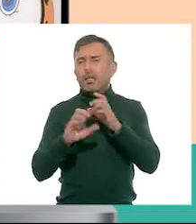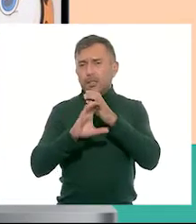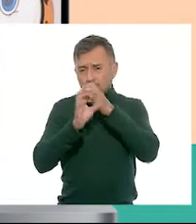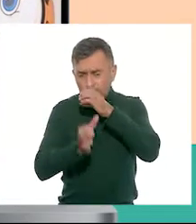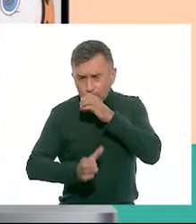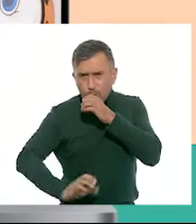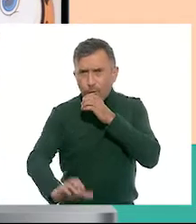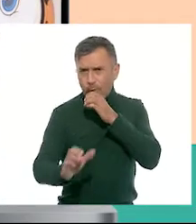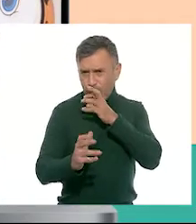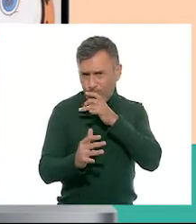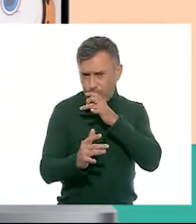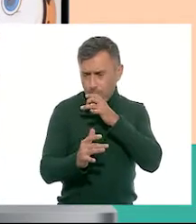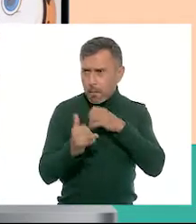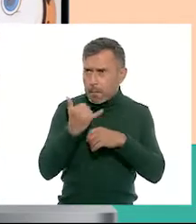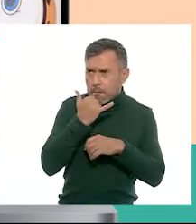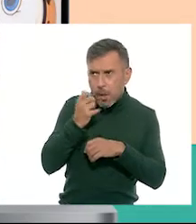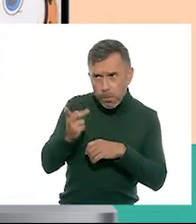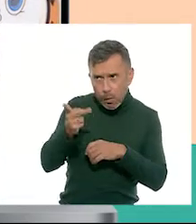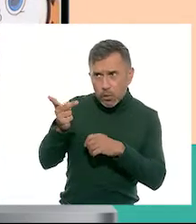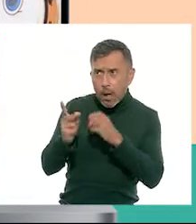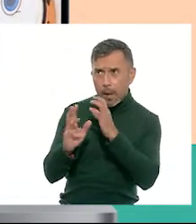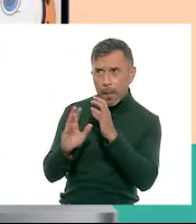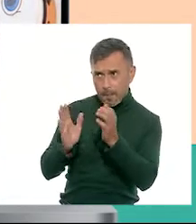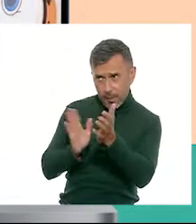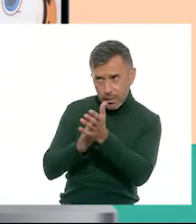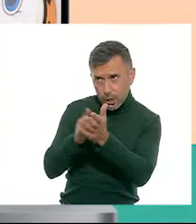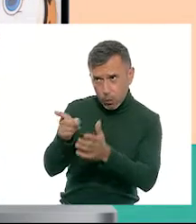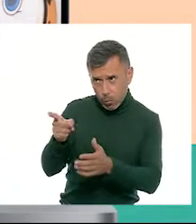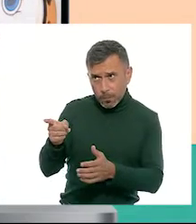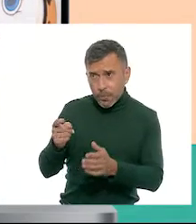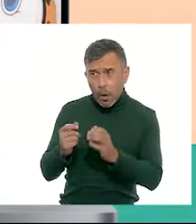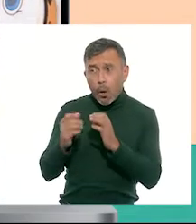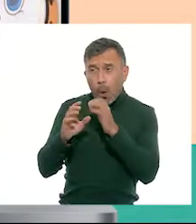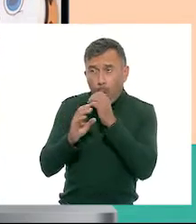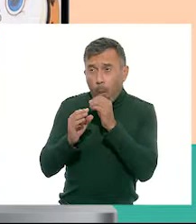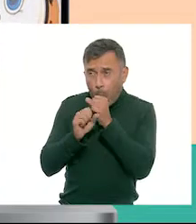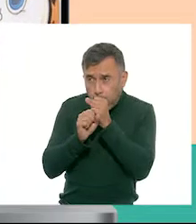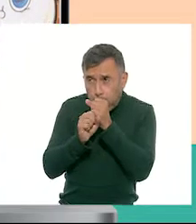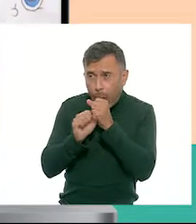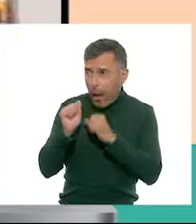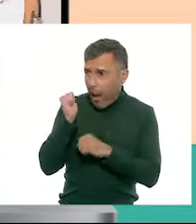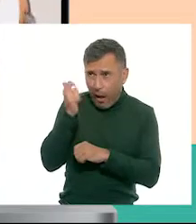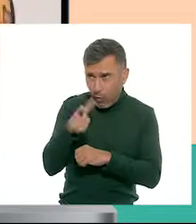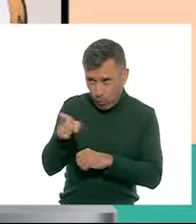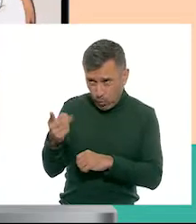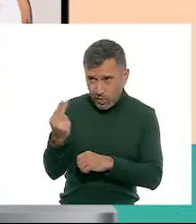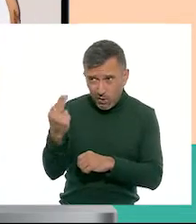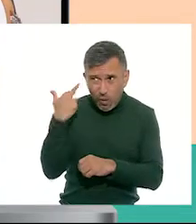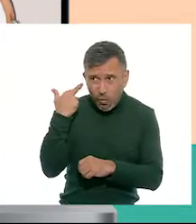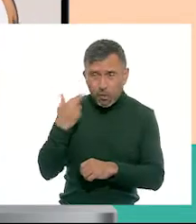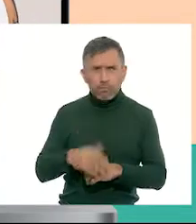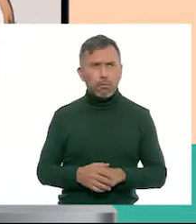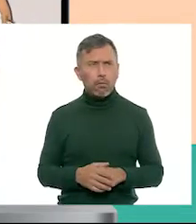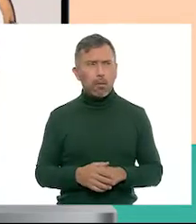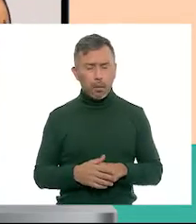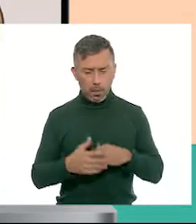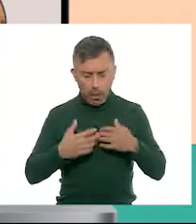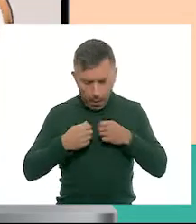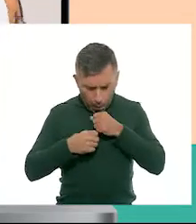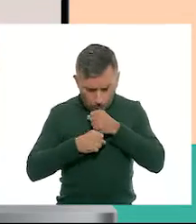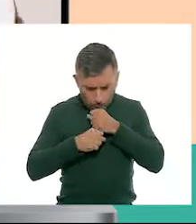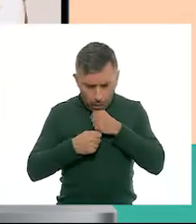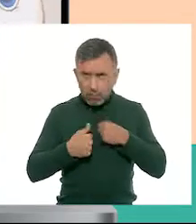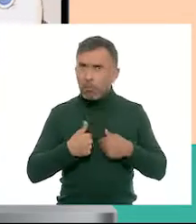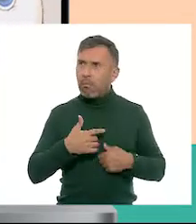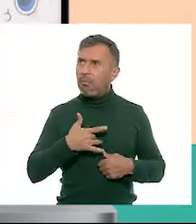¿tú necesitas aire para sonar? No, Doña Flauta. Yo no necesito aire para sonar. ¡Pero me ha